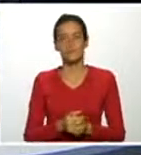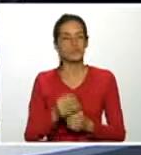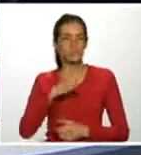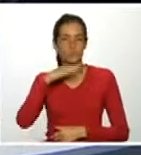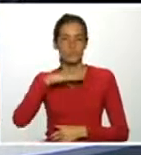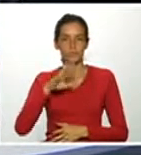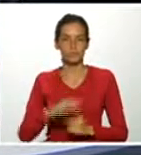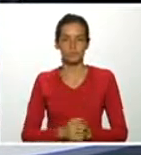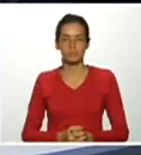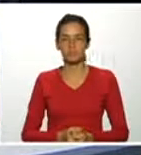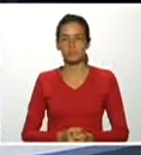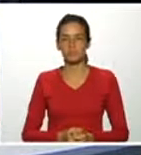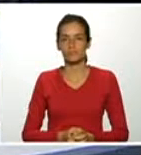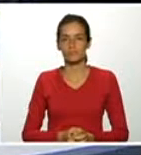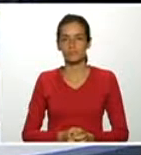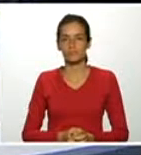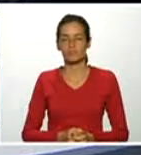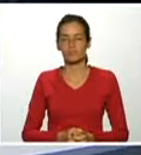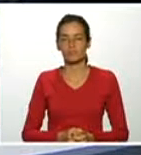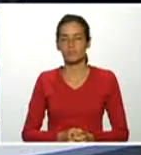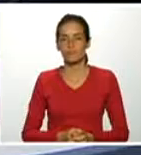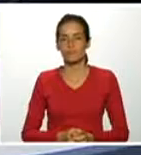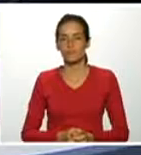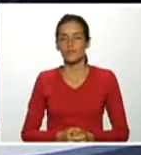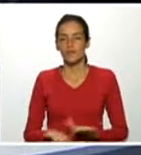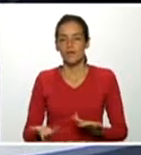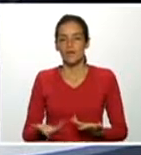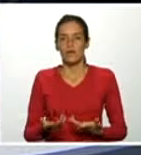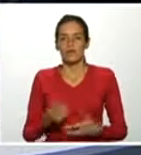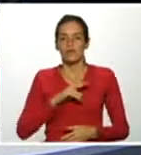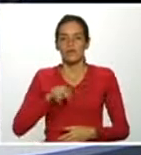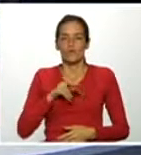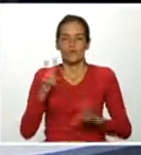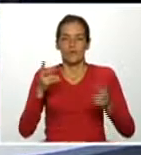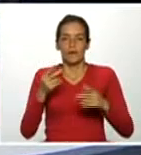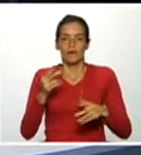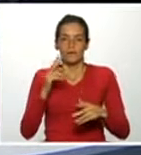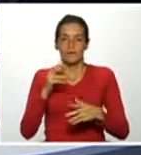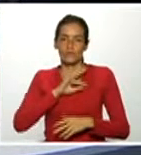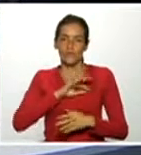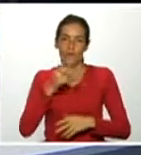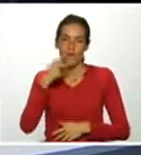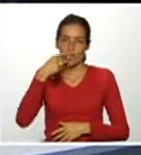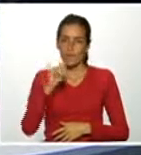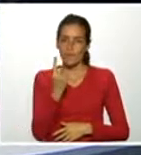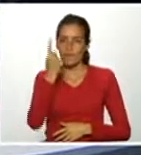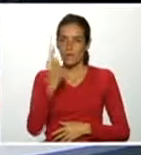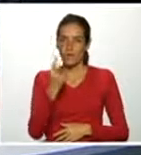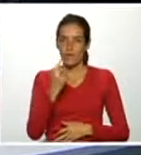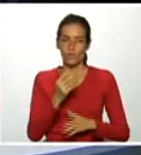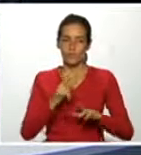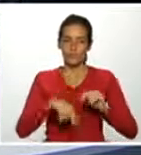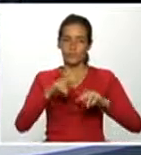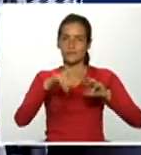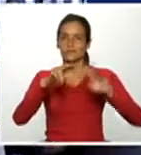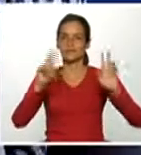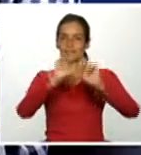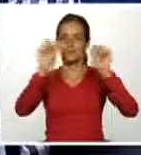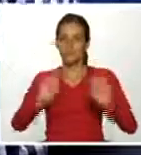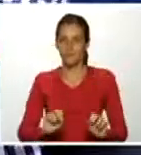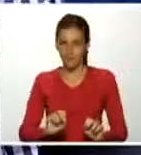suficientes. Entonces nosotros, desde un enfoque tecnopolítico, decimos, no, vamos primero a construir ese